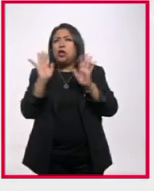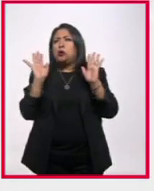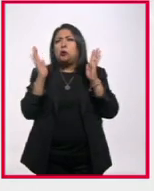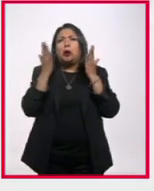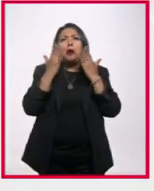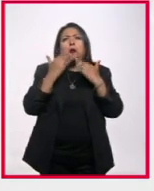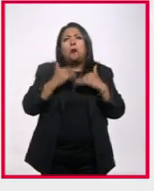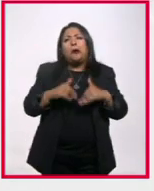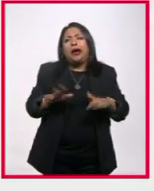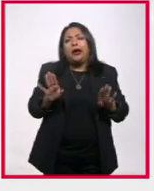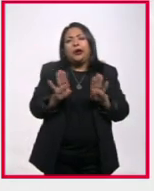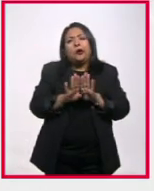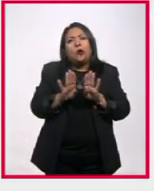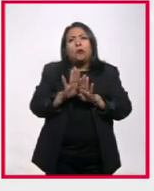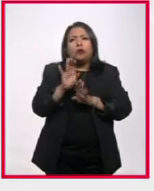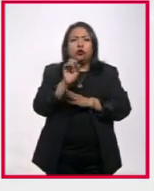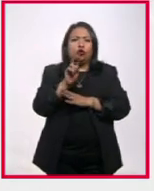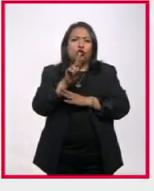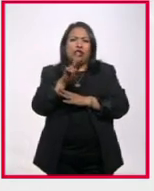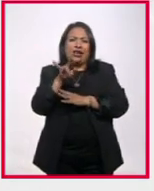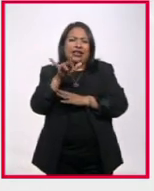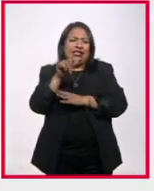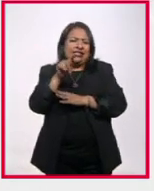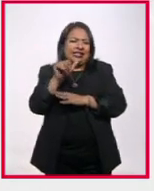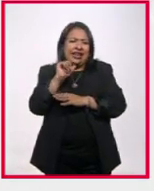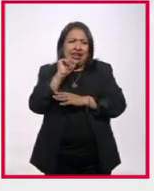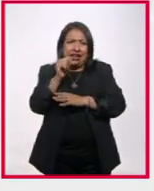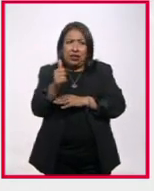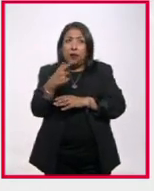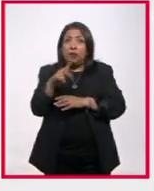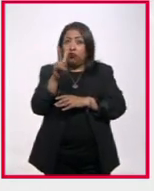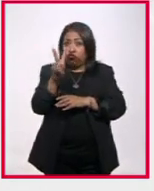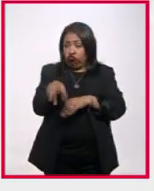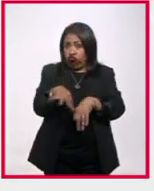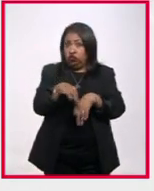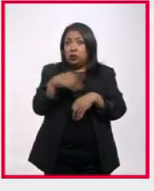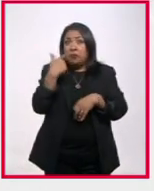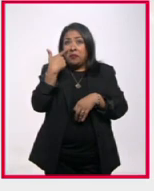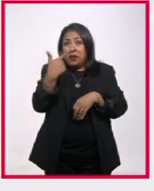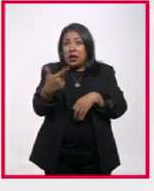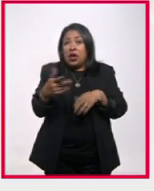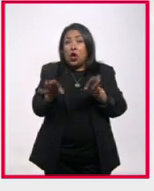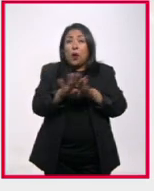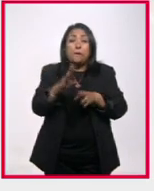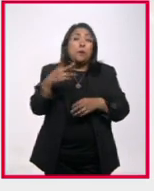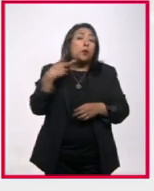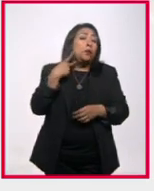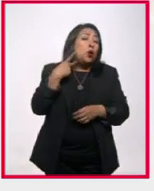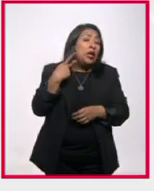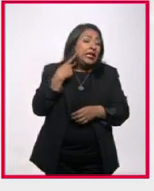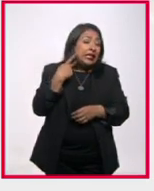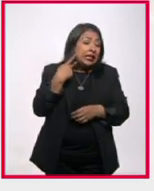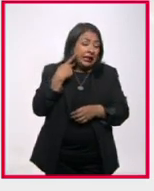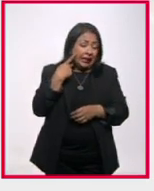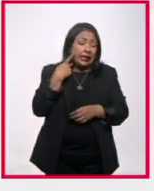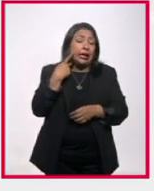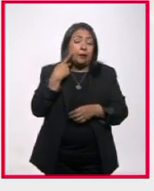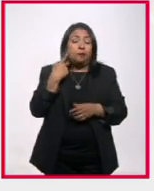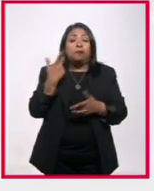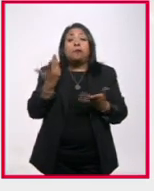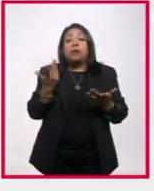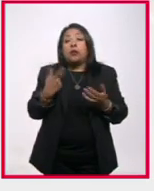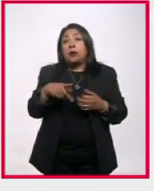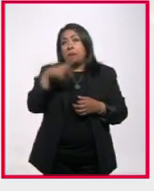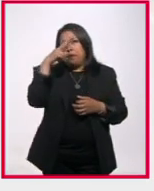tiene propiamente nada de surrealista, sin embargo, al contrario, es muy realista, refleja una realidad de la política